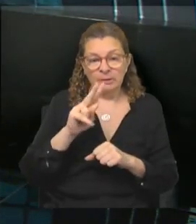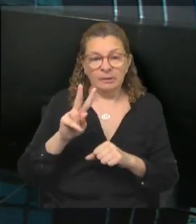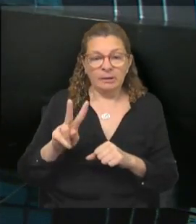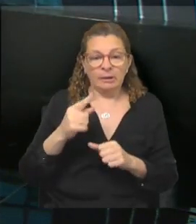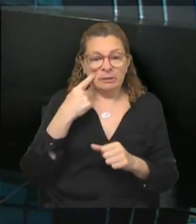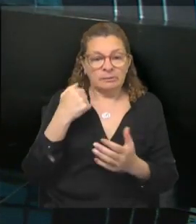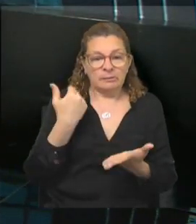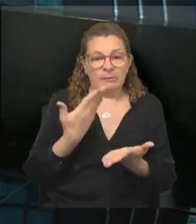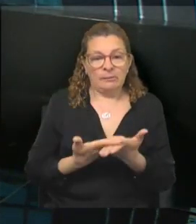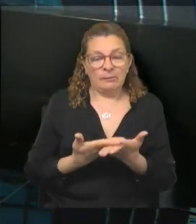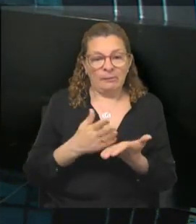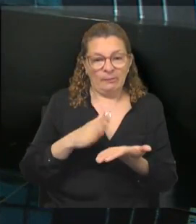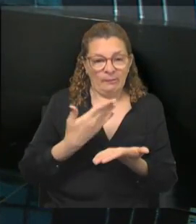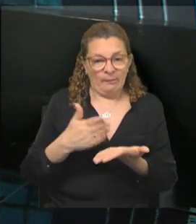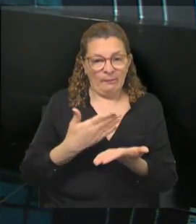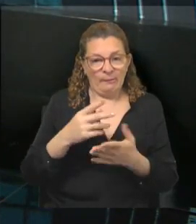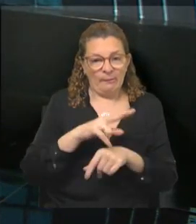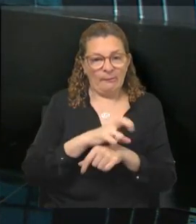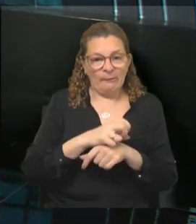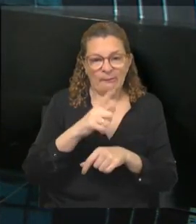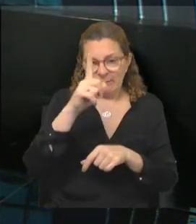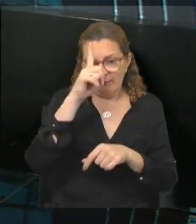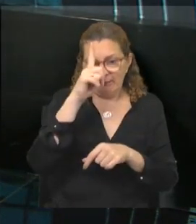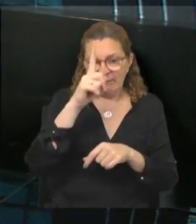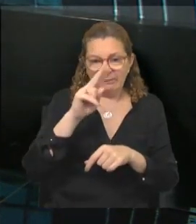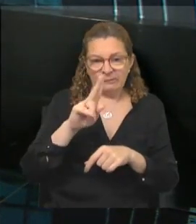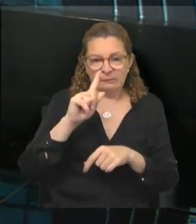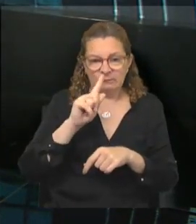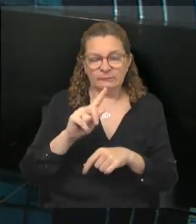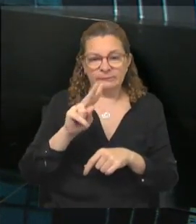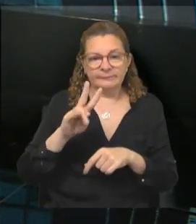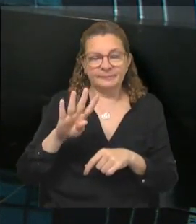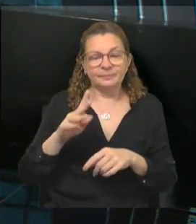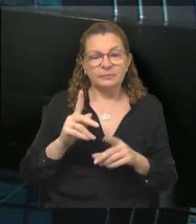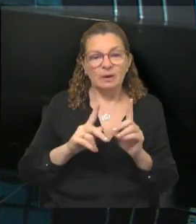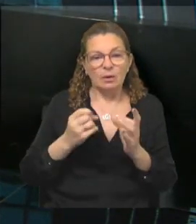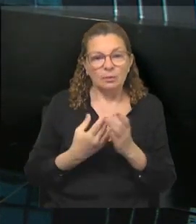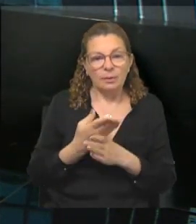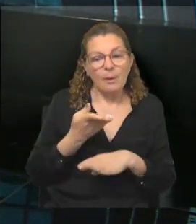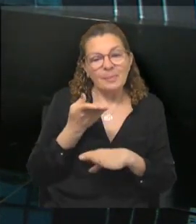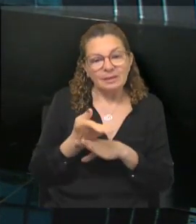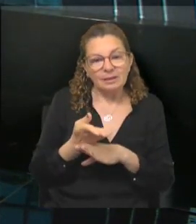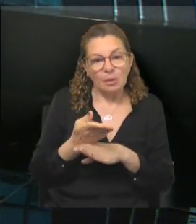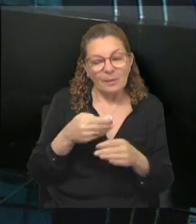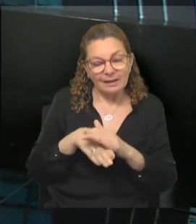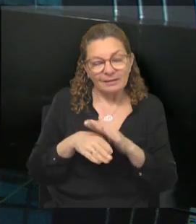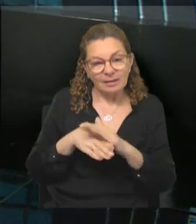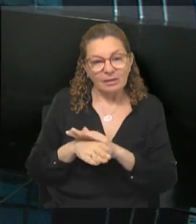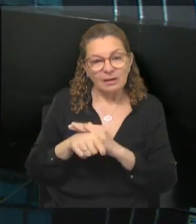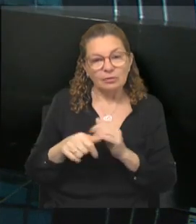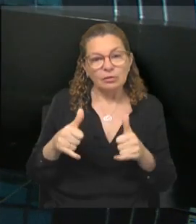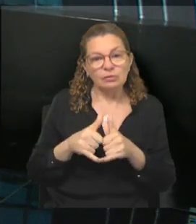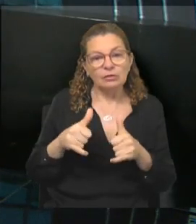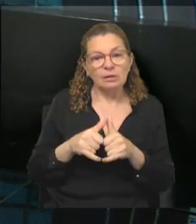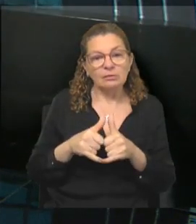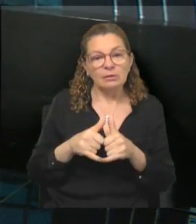muestran los documentos de fiscalía en julio de 2024 hubo una nueva solicitud para acceder a estos chat